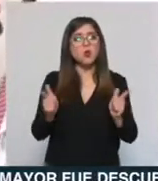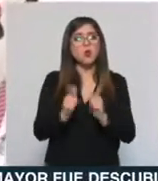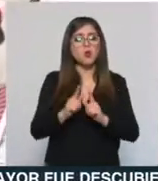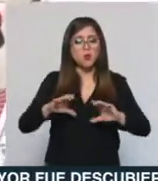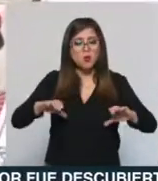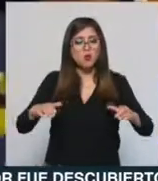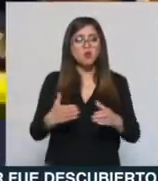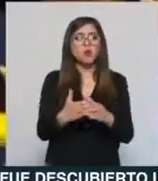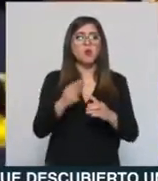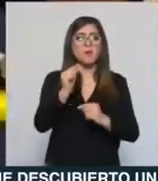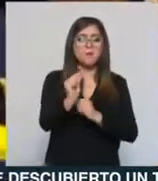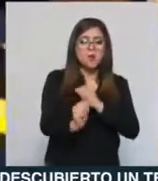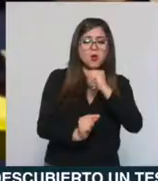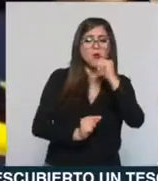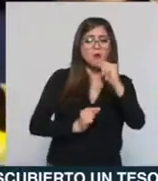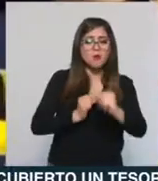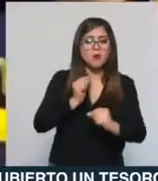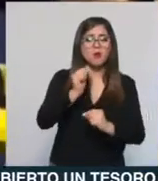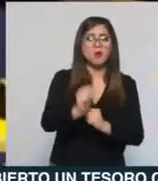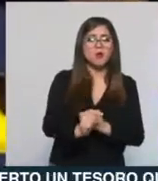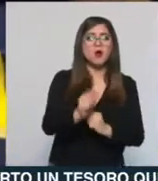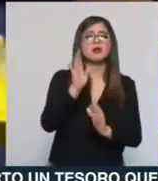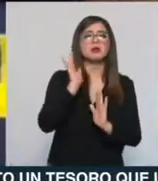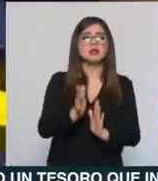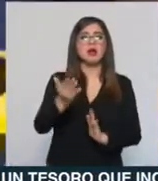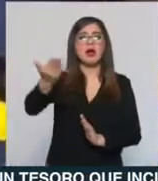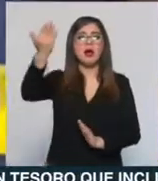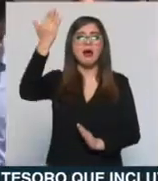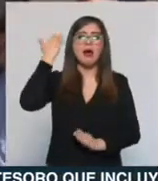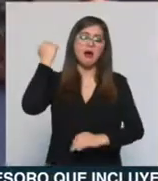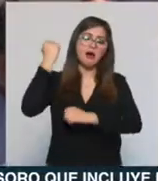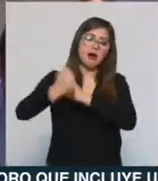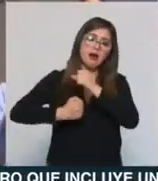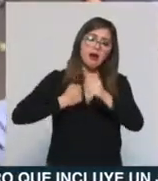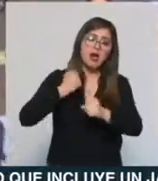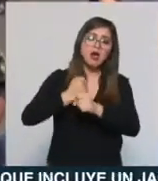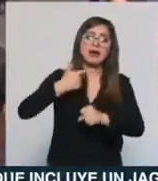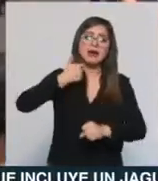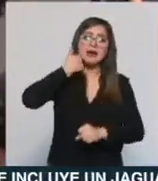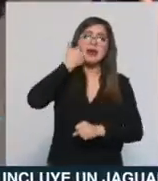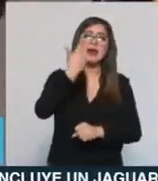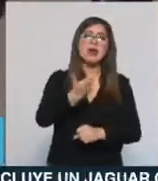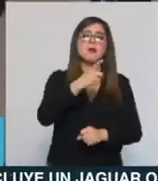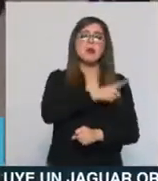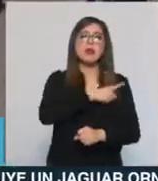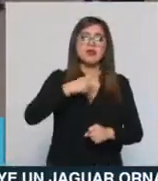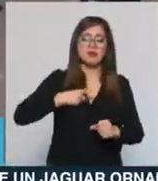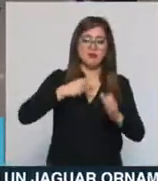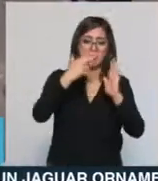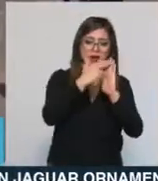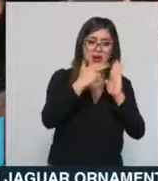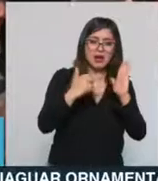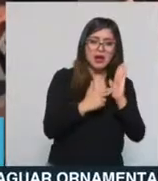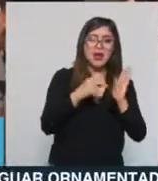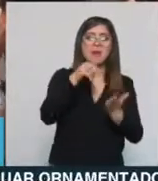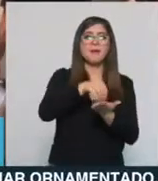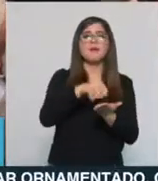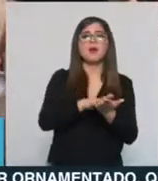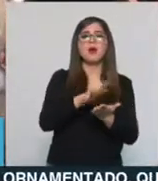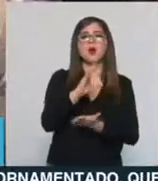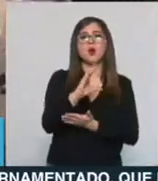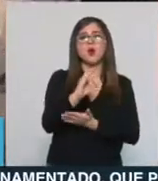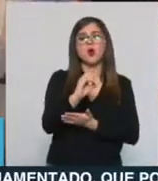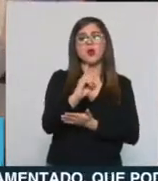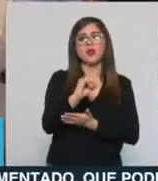colectivos emergentes y bueno ya establecidos que nos hemos pronunciado para que haya una reglamentación y un código de ética a partir de